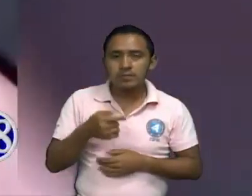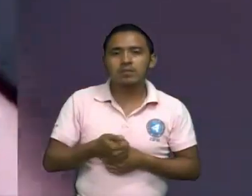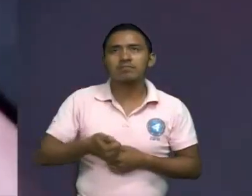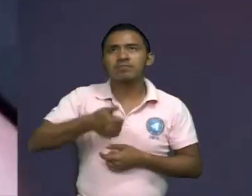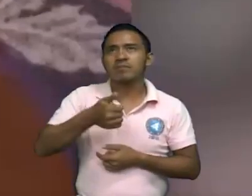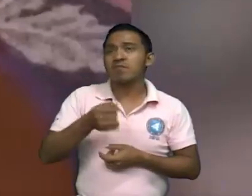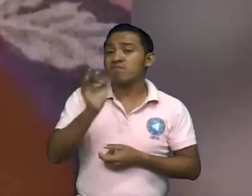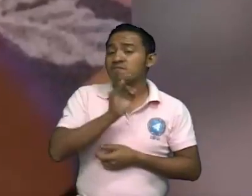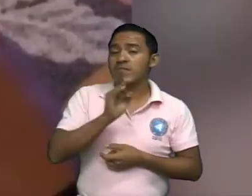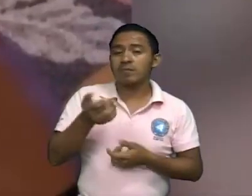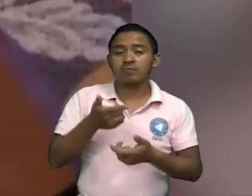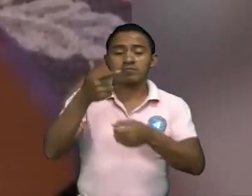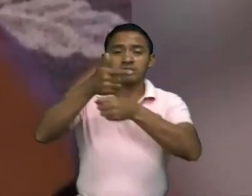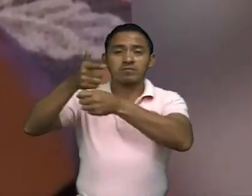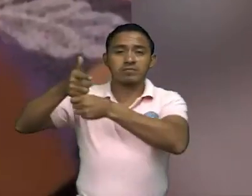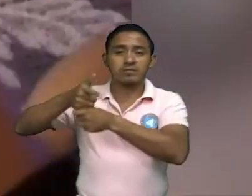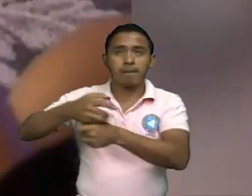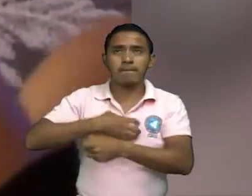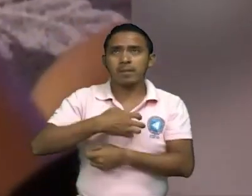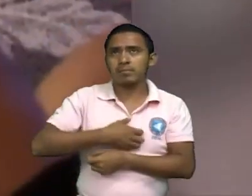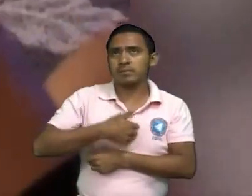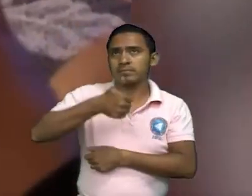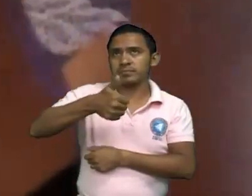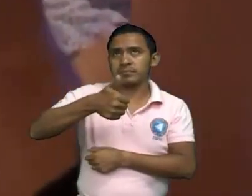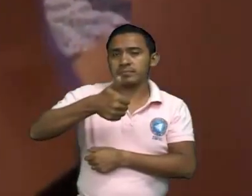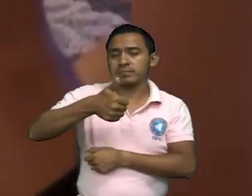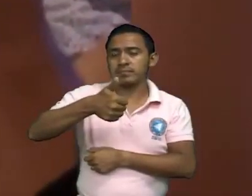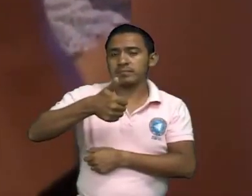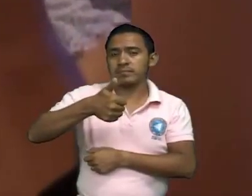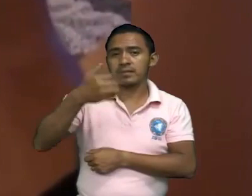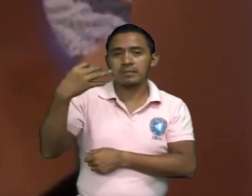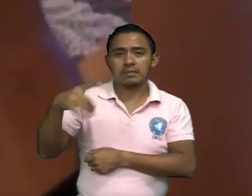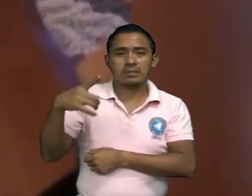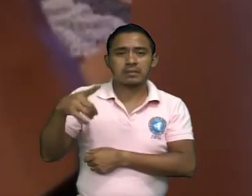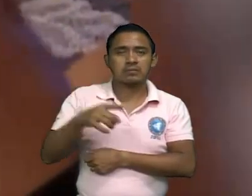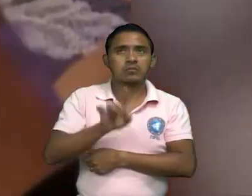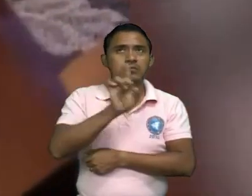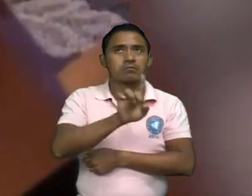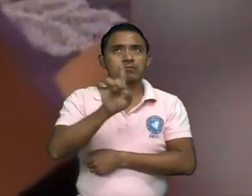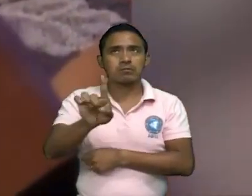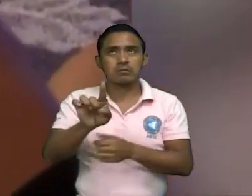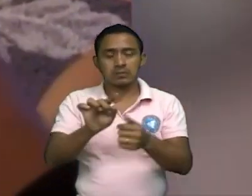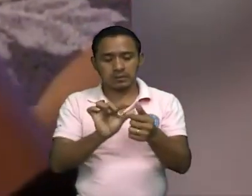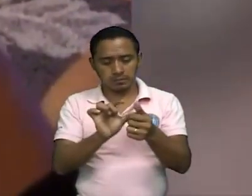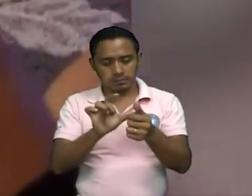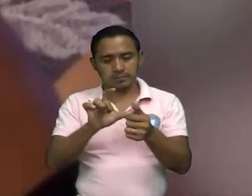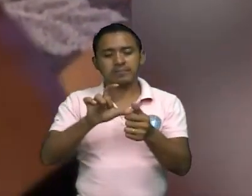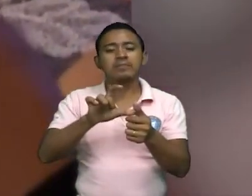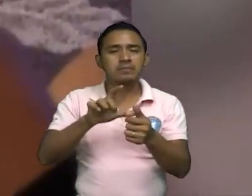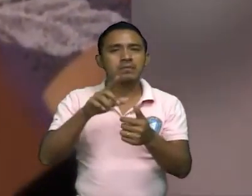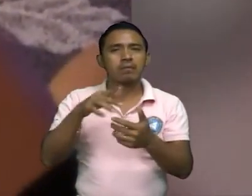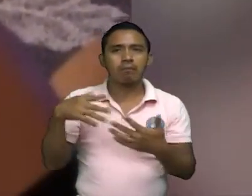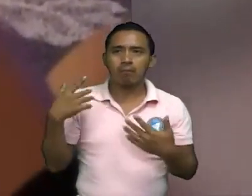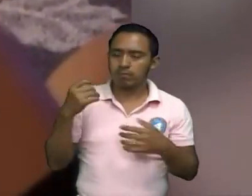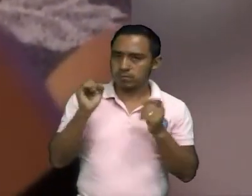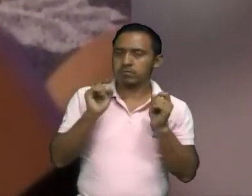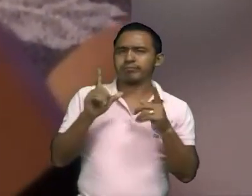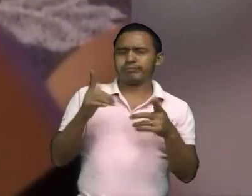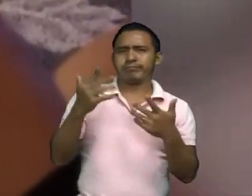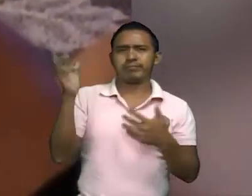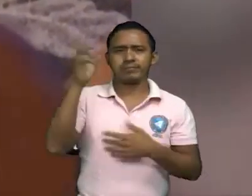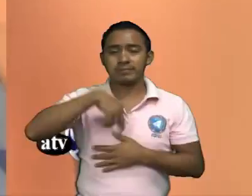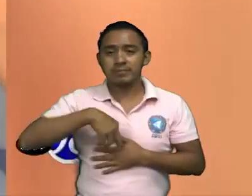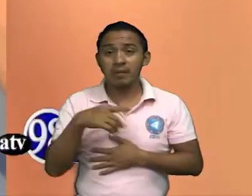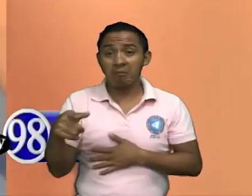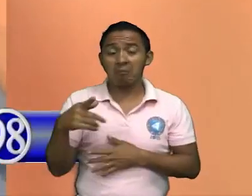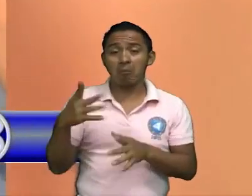un video donde muestra su dedo pulgar derecho, el que mide 11 centímetros y medio, algo desproporcional